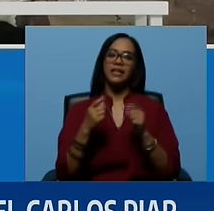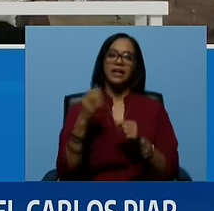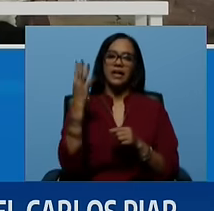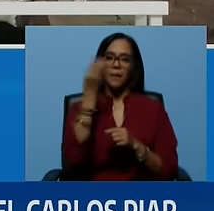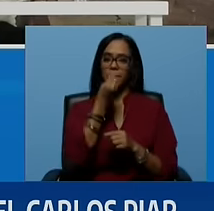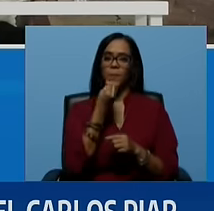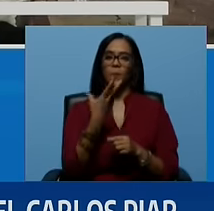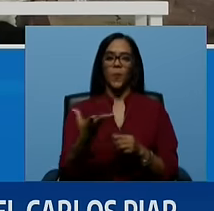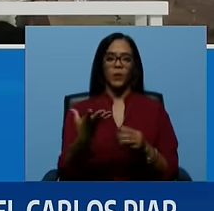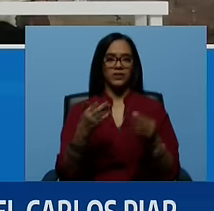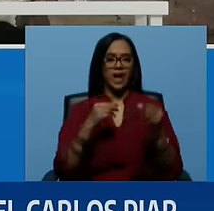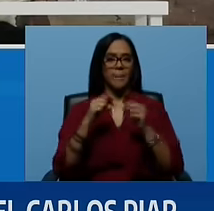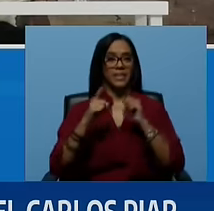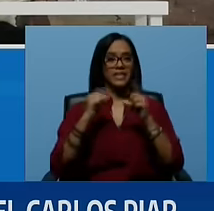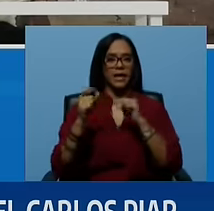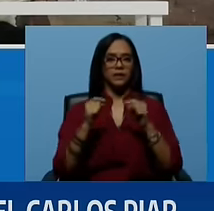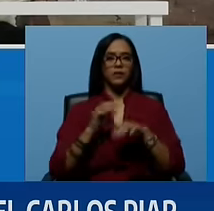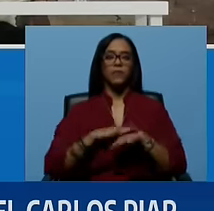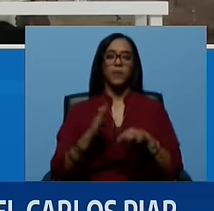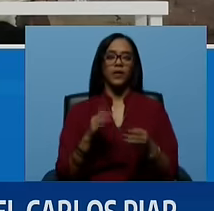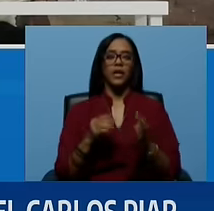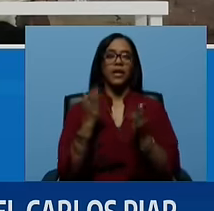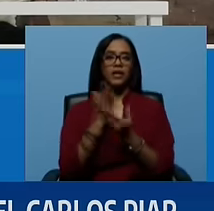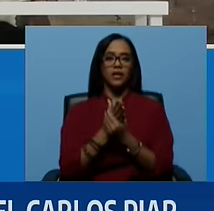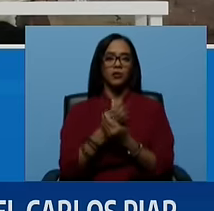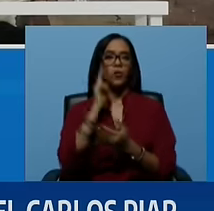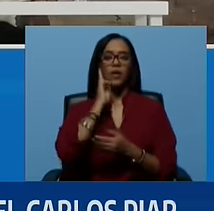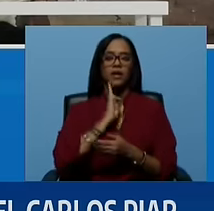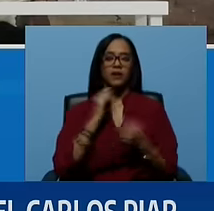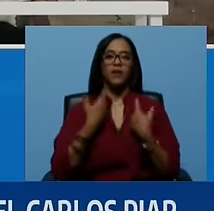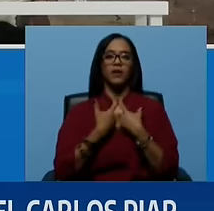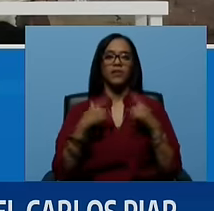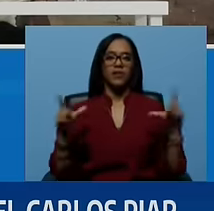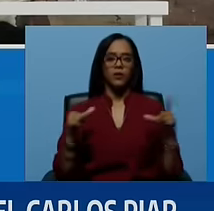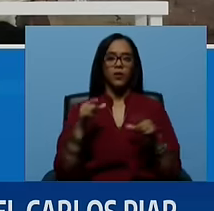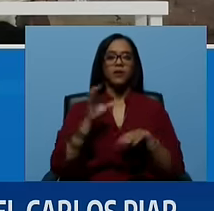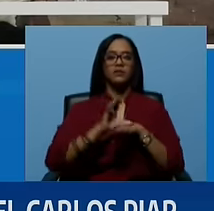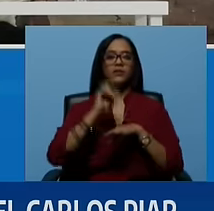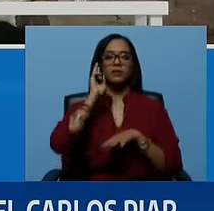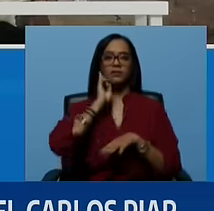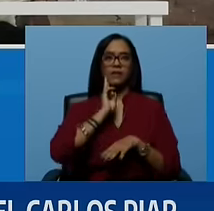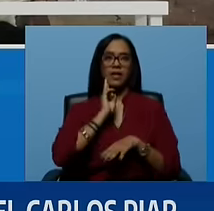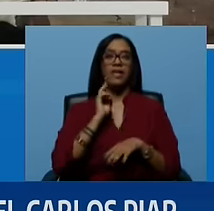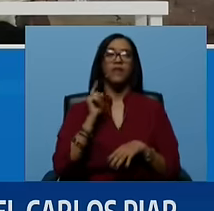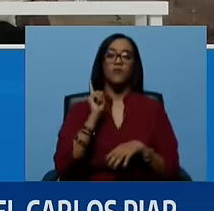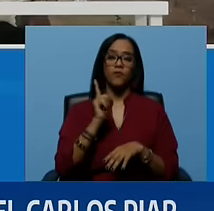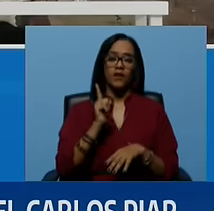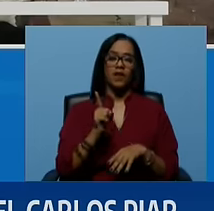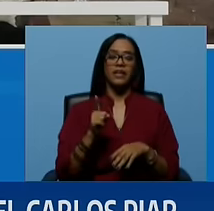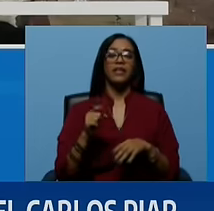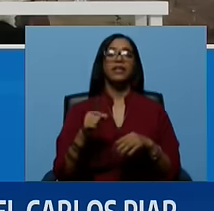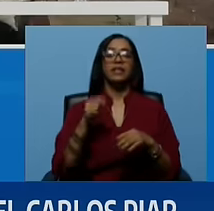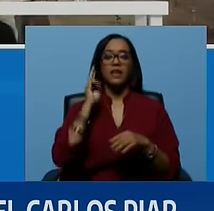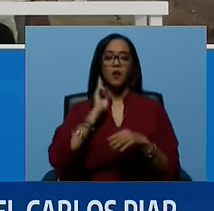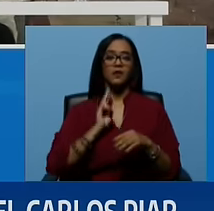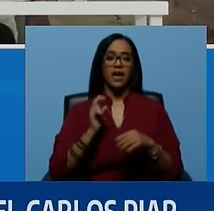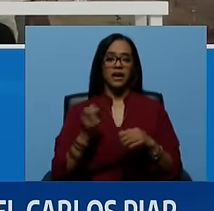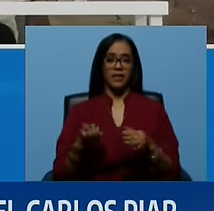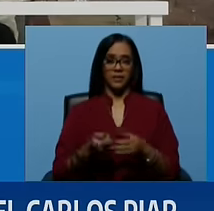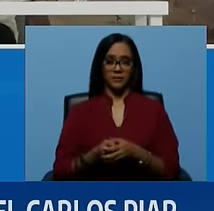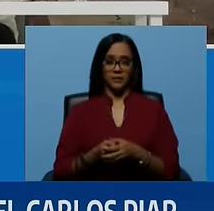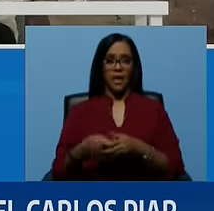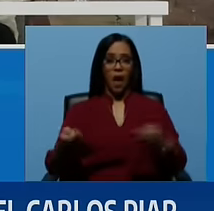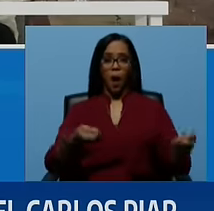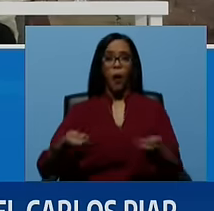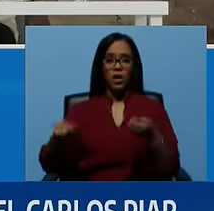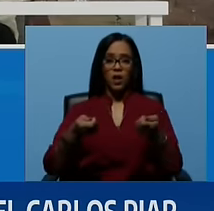hermosa porque la decretó Bolívar cuando libertó a guayana y fue de guayana El Orinoco que Bolívar salió a boyacá